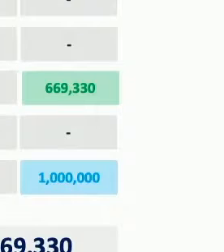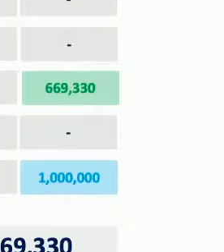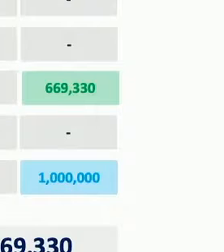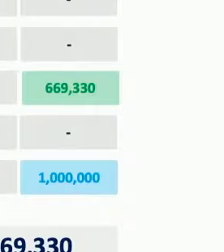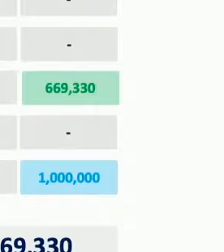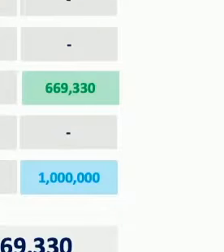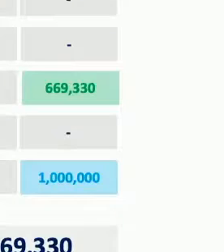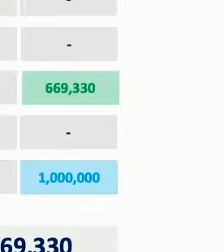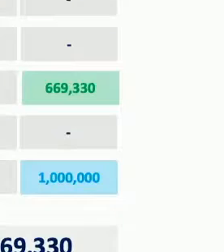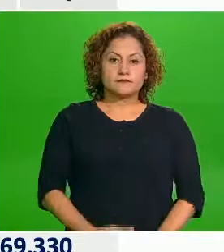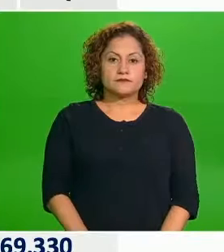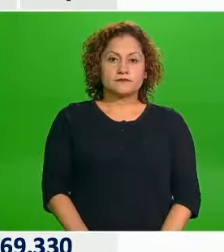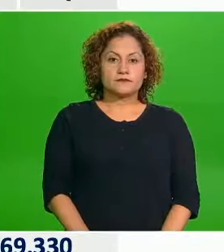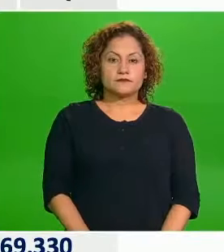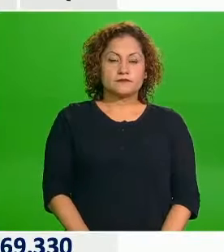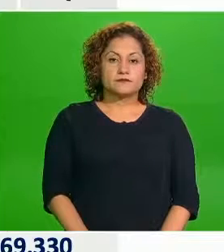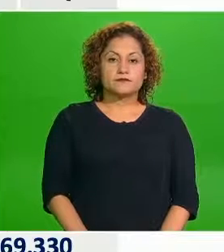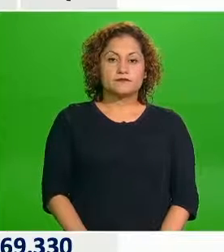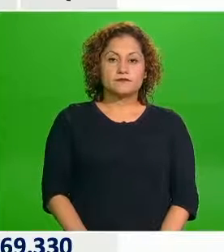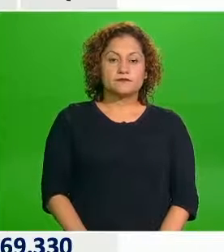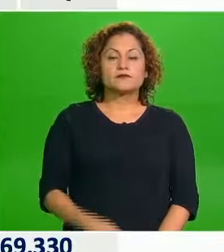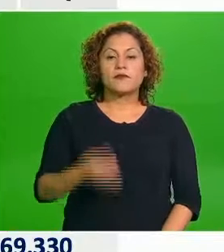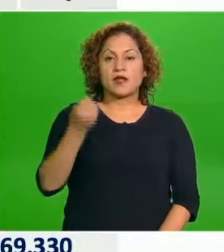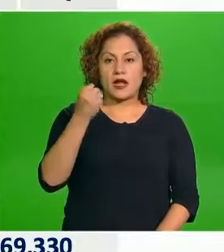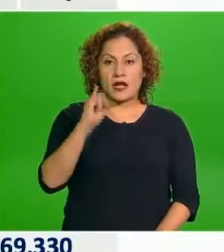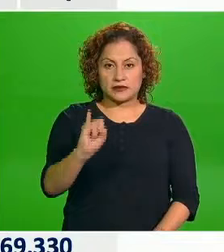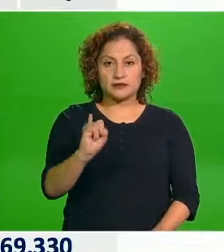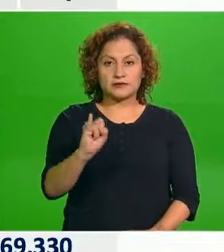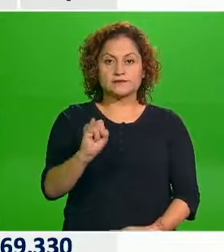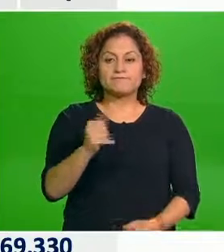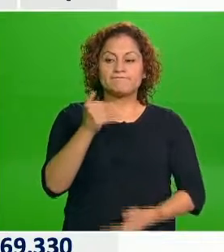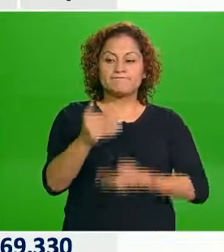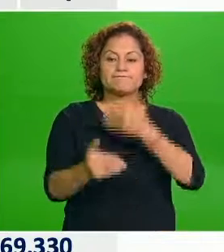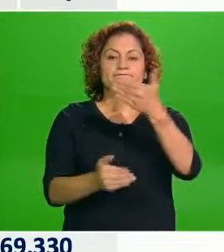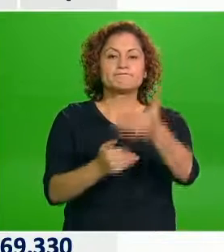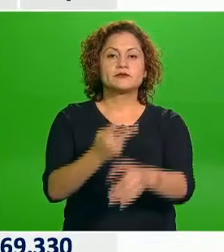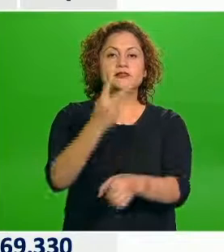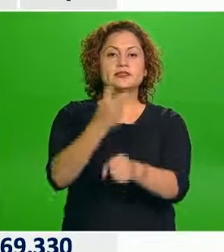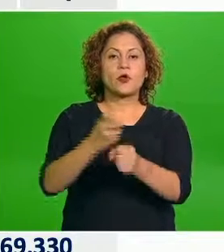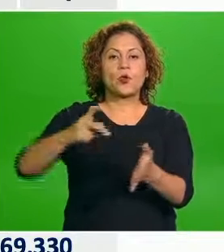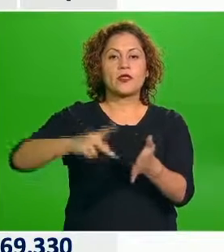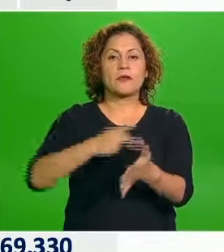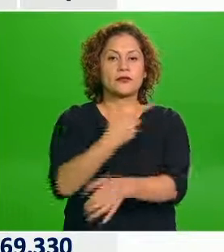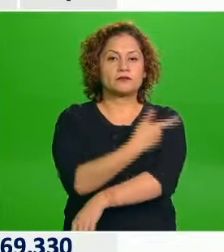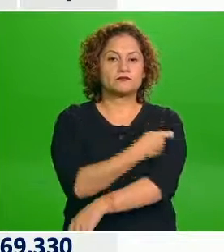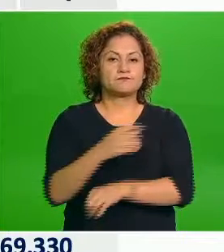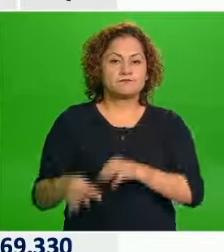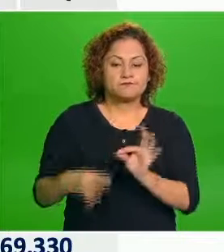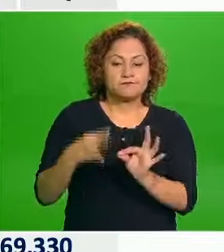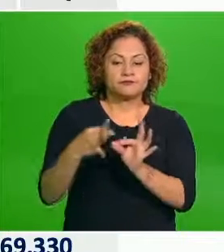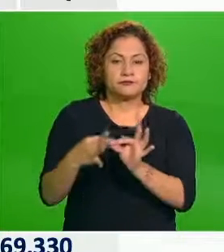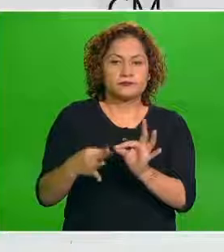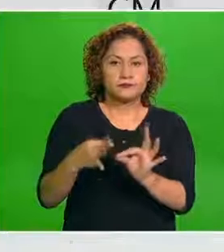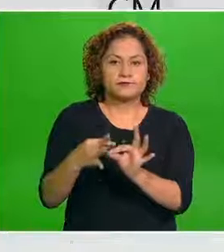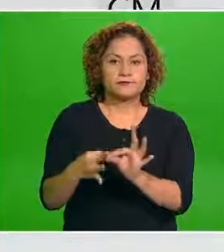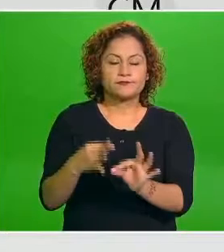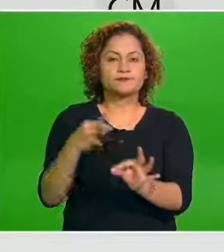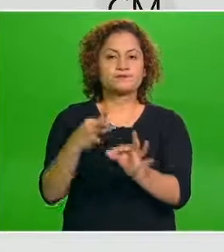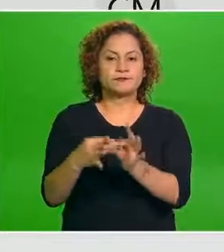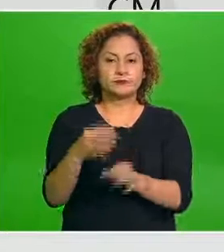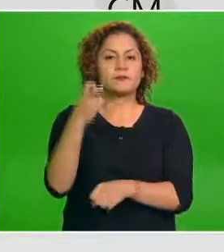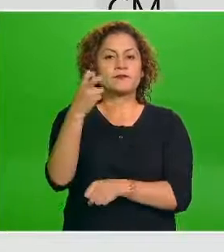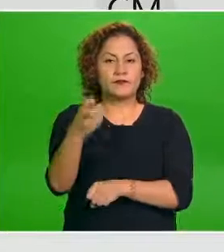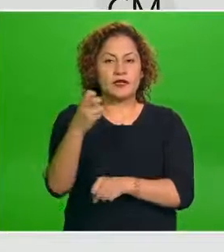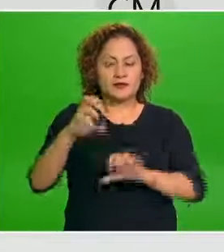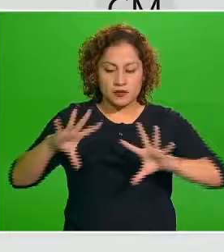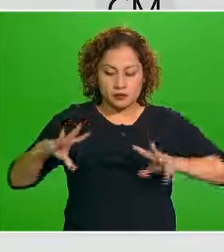próximas semanas en la medida que las segundas dosis empiecen a completarse y que entonces tengamos este número también